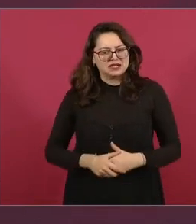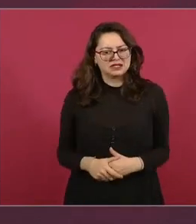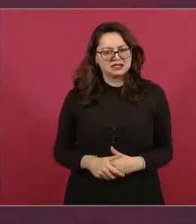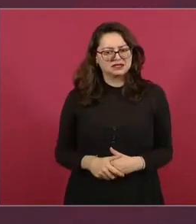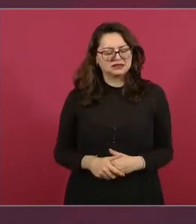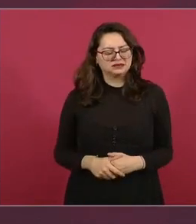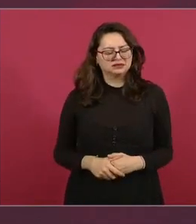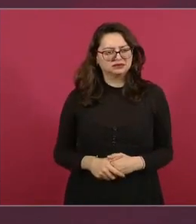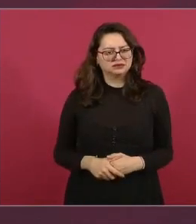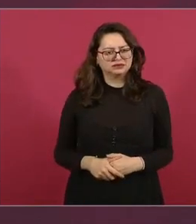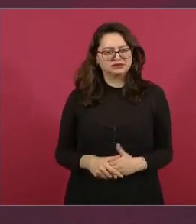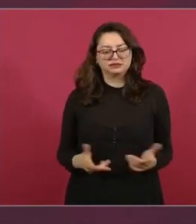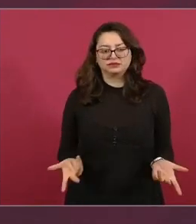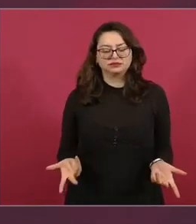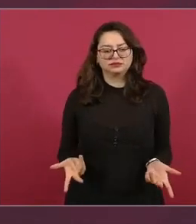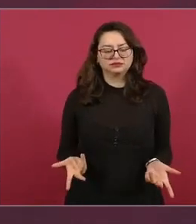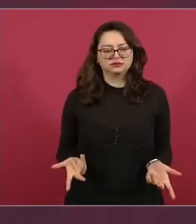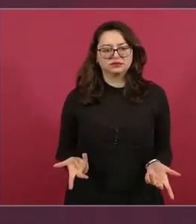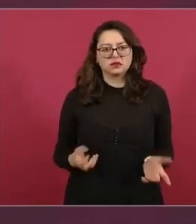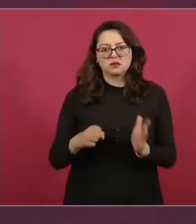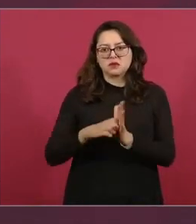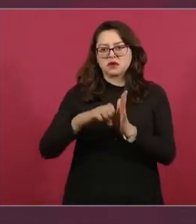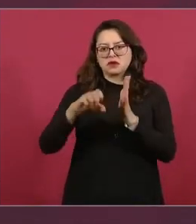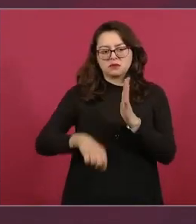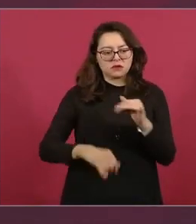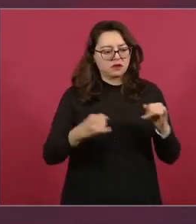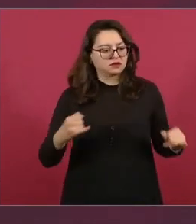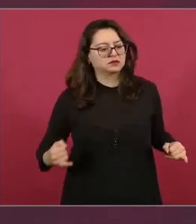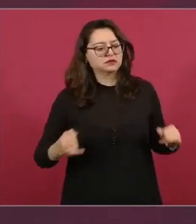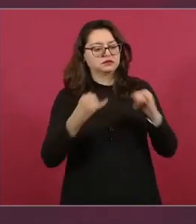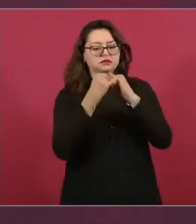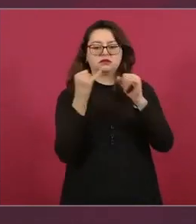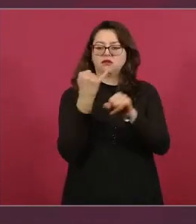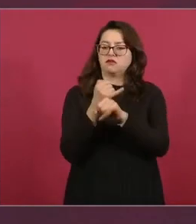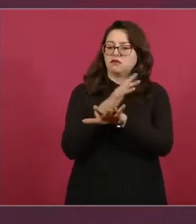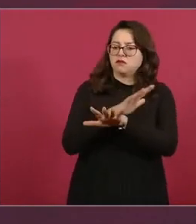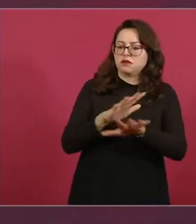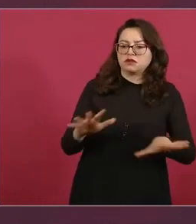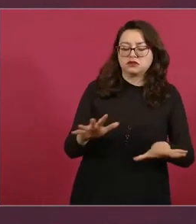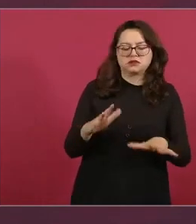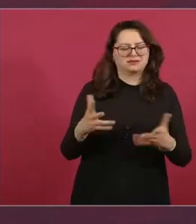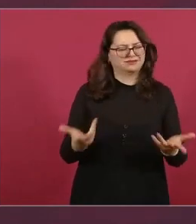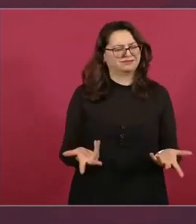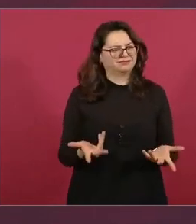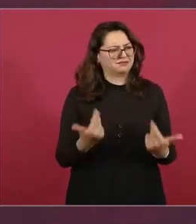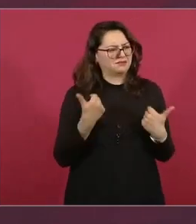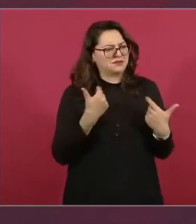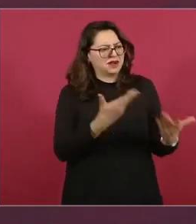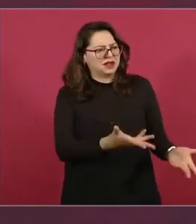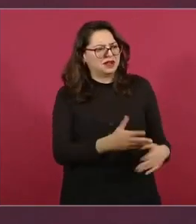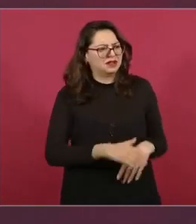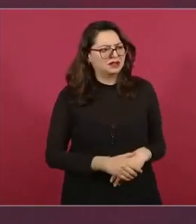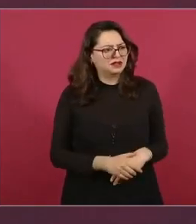a aportar información, y esa es una función de